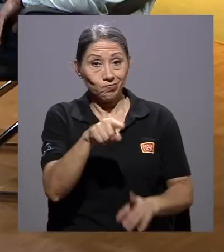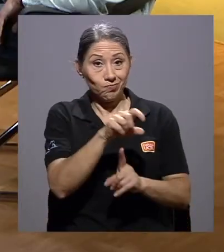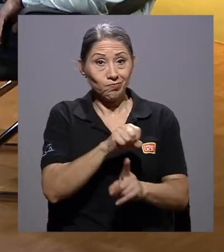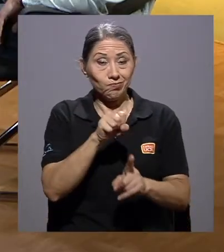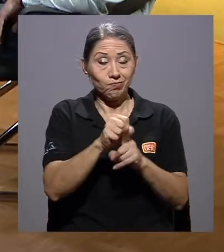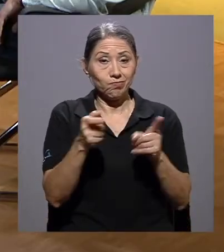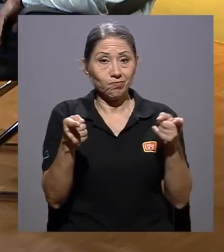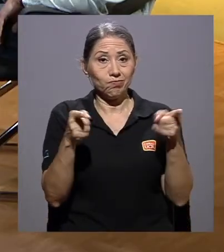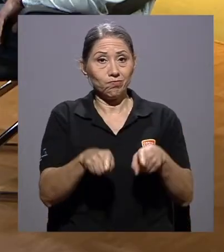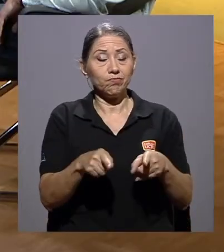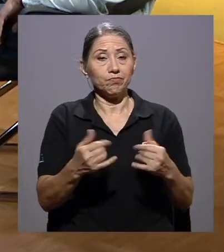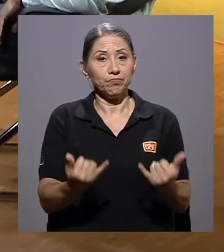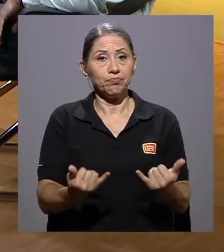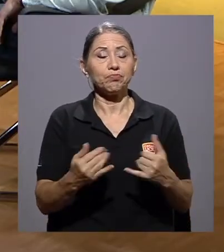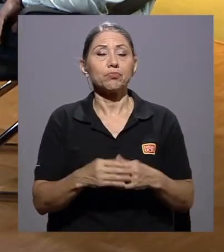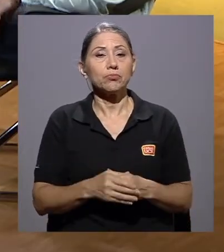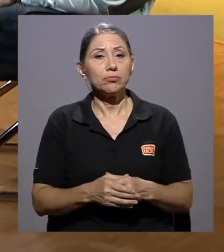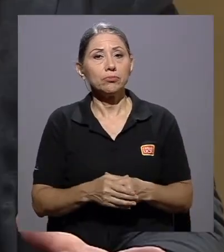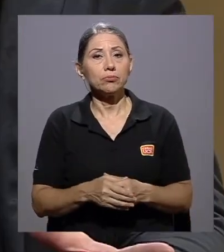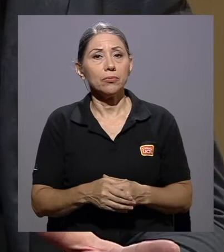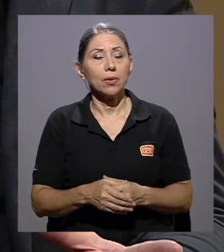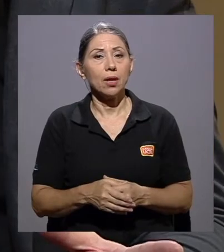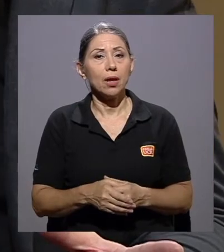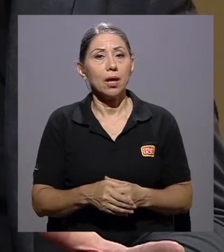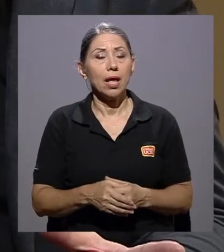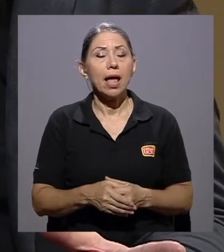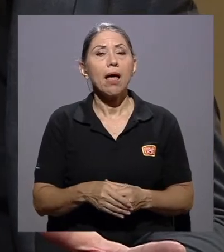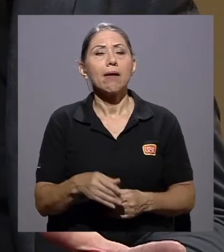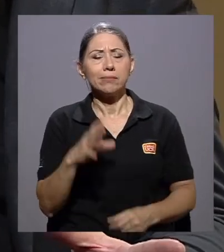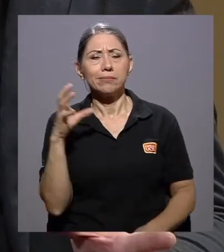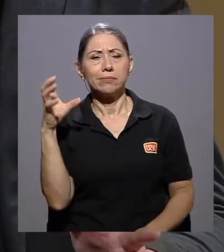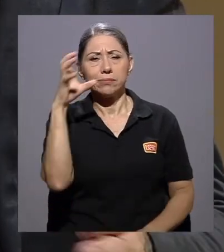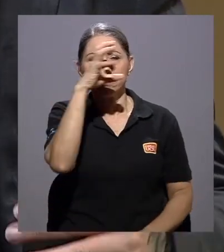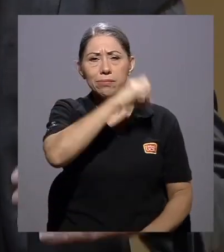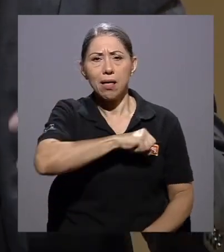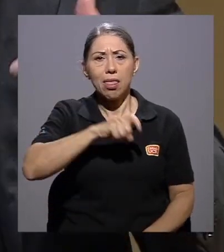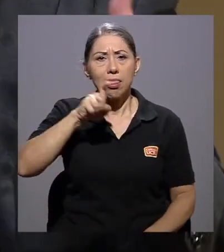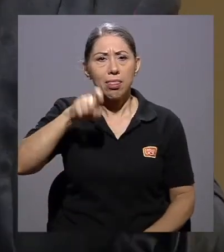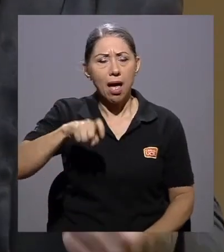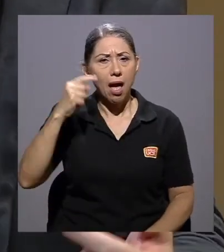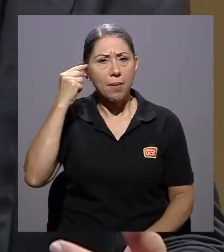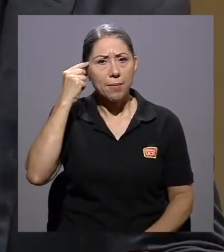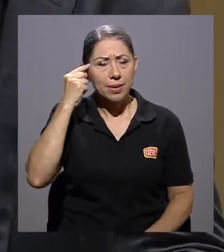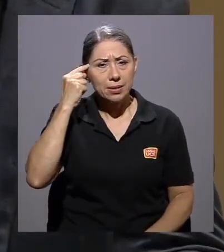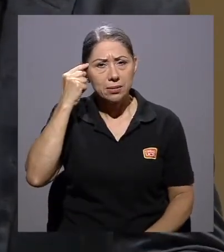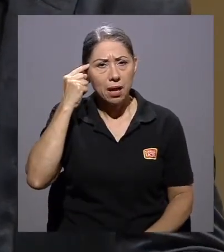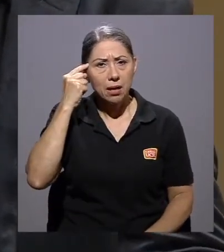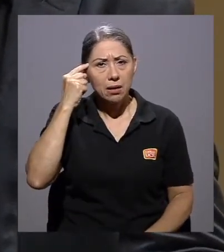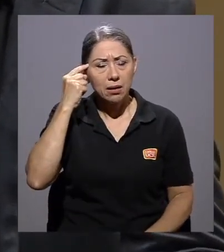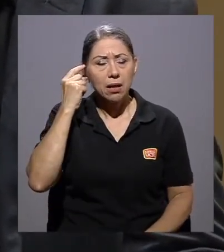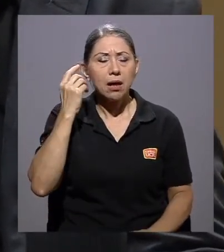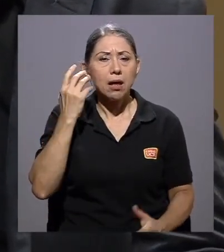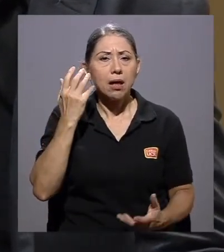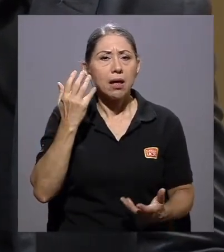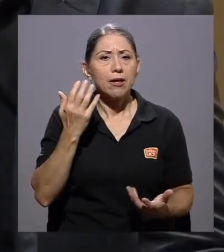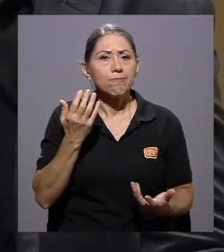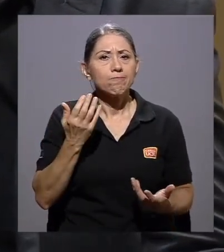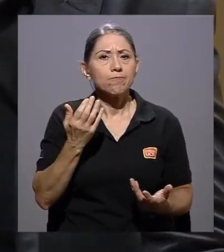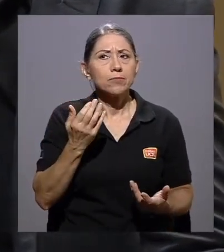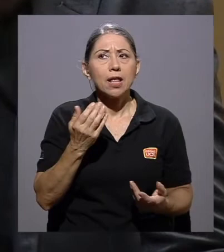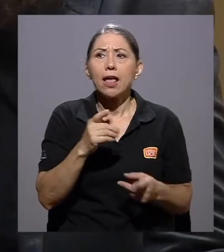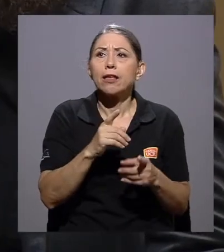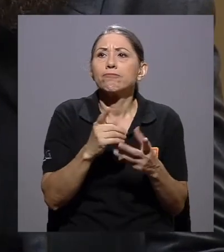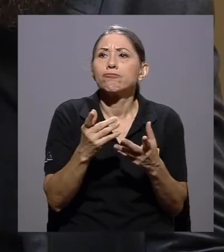dinámicas que se están sucediendo, encontramos que habría que pensar entonces en unos mecanismos